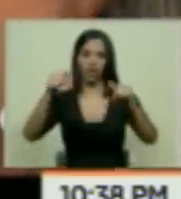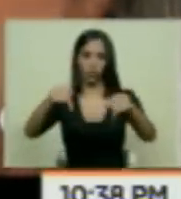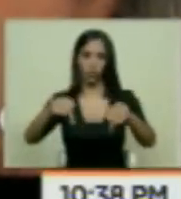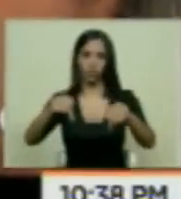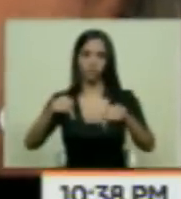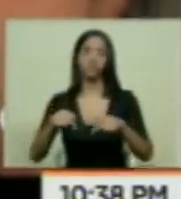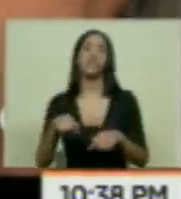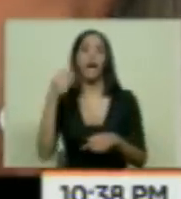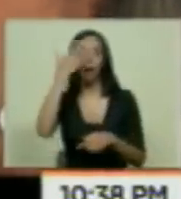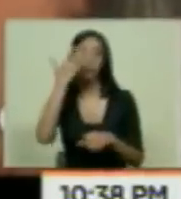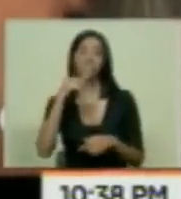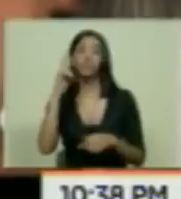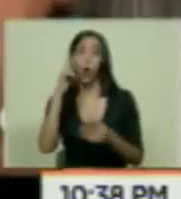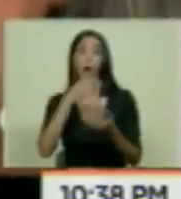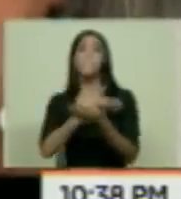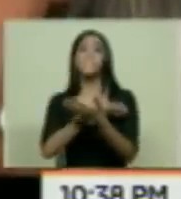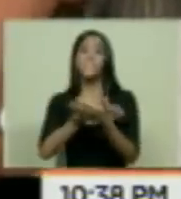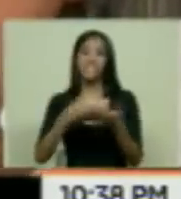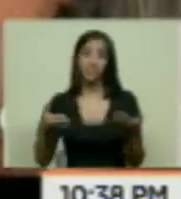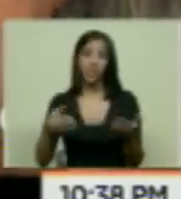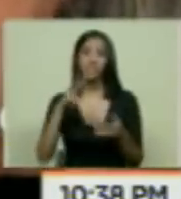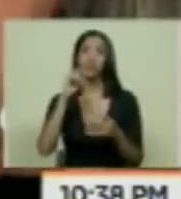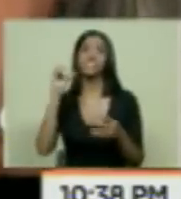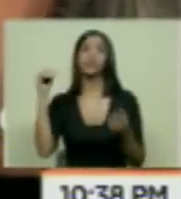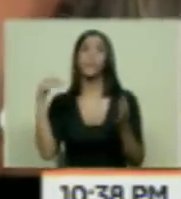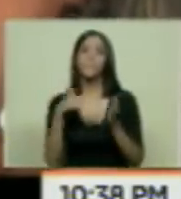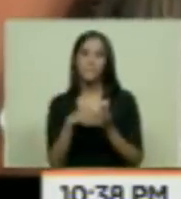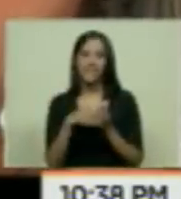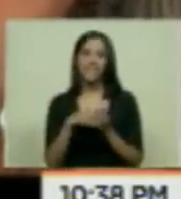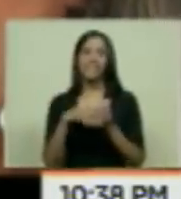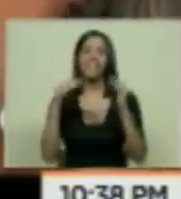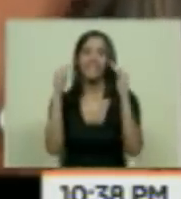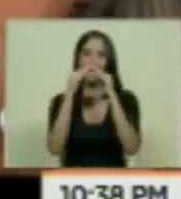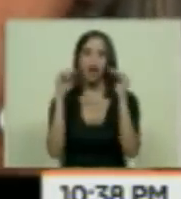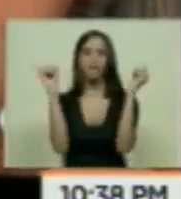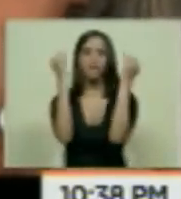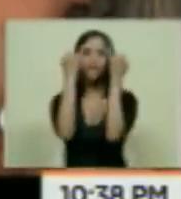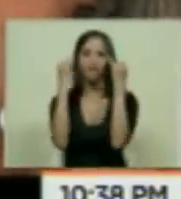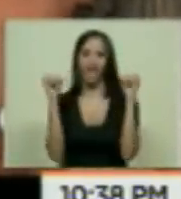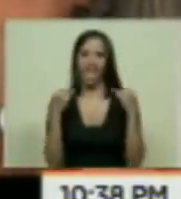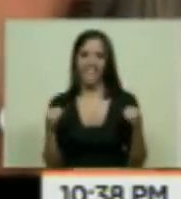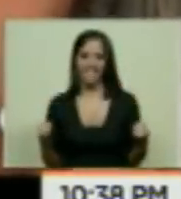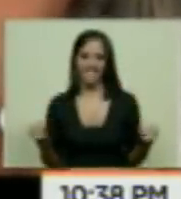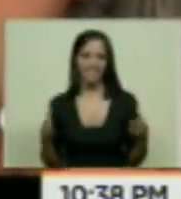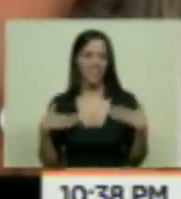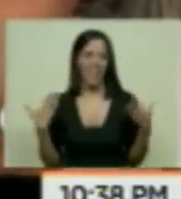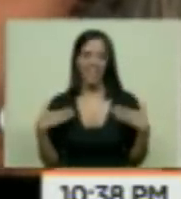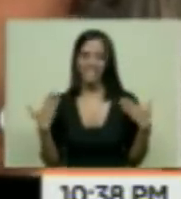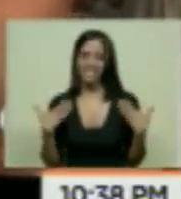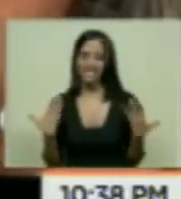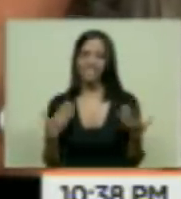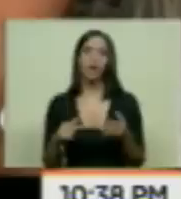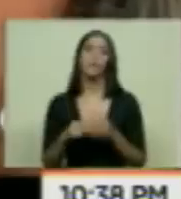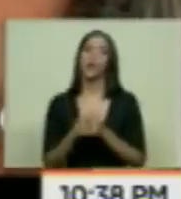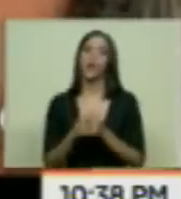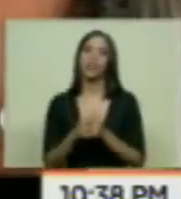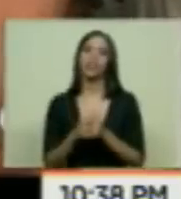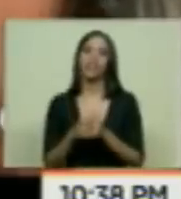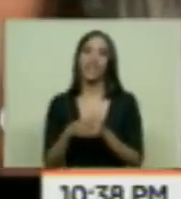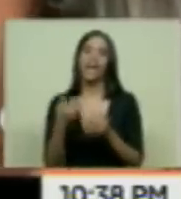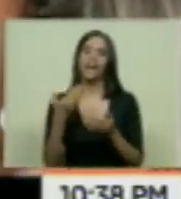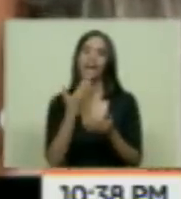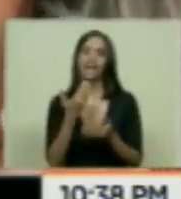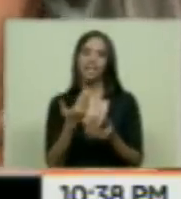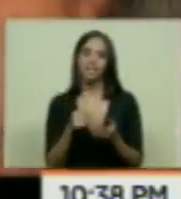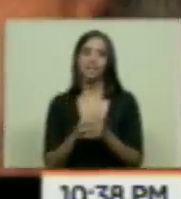Son 2.200.000 hogares felices, dichosos de haber recibido su beneficio por la misión, por la gran misión